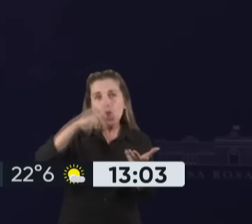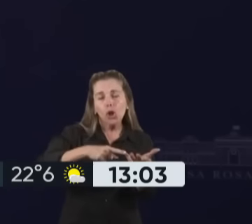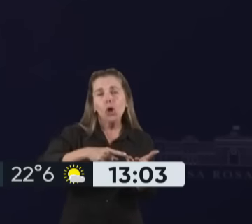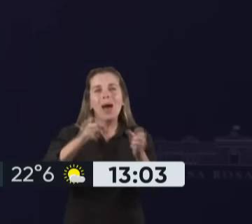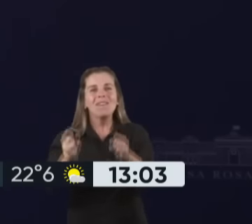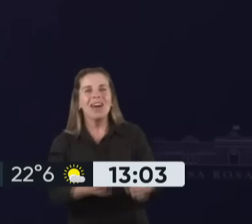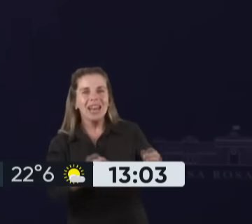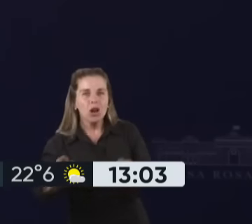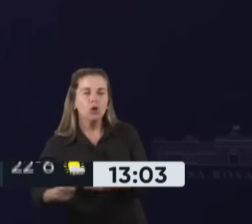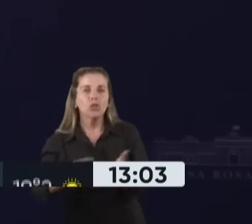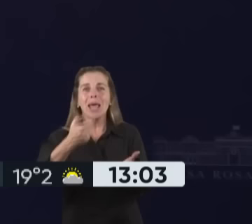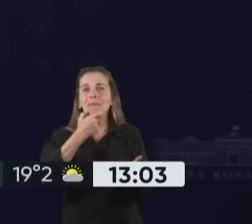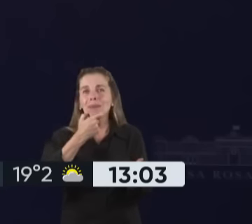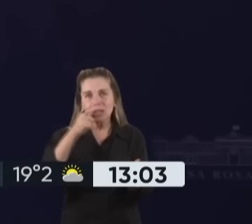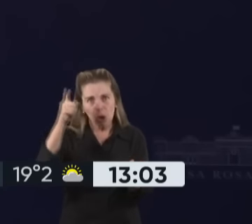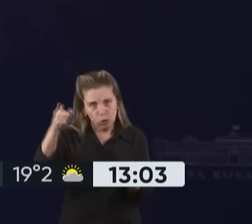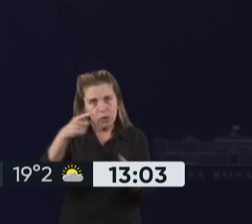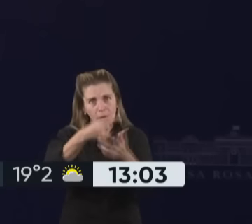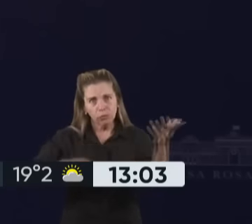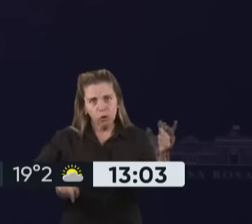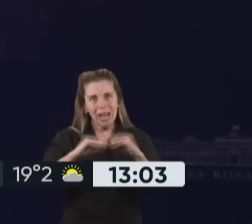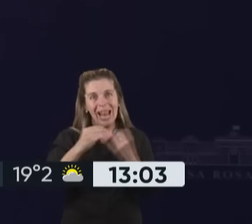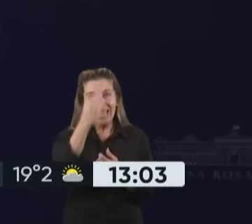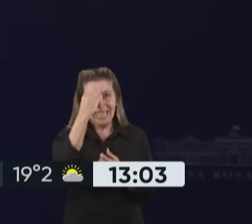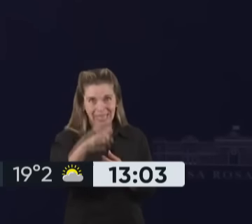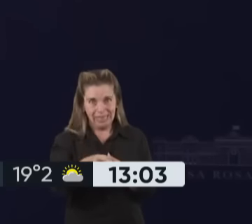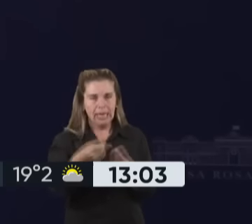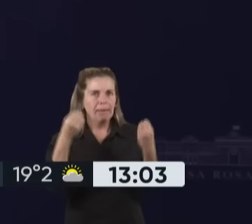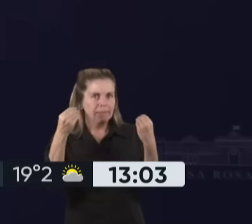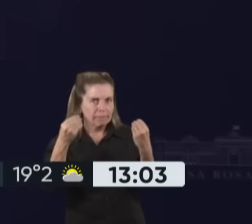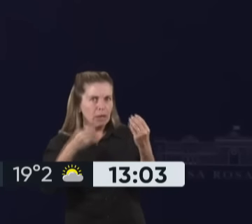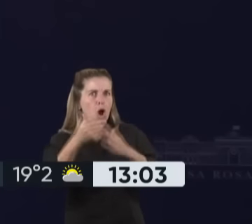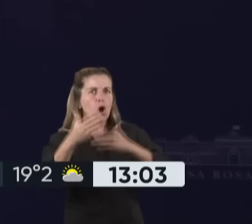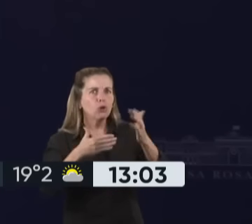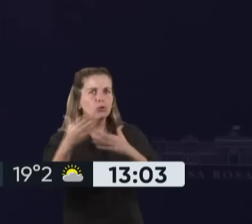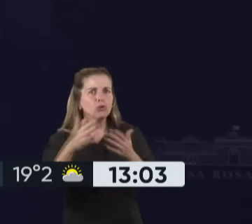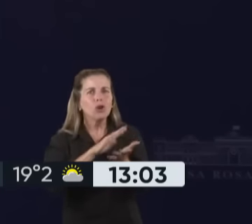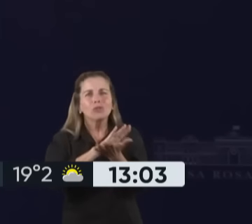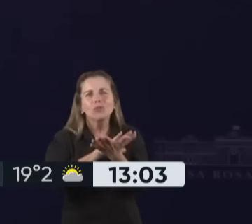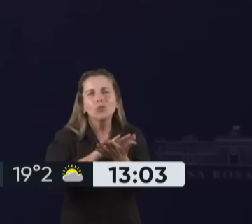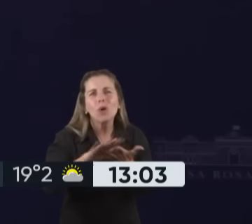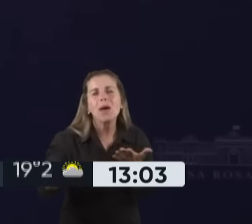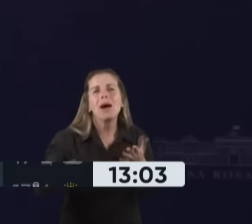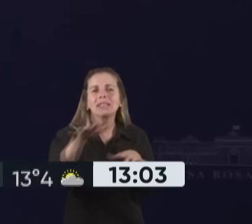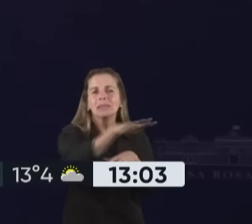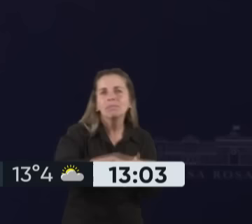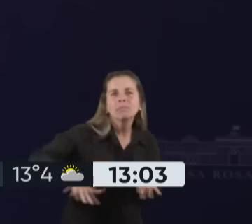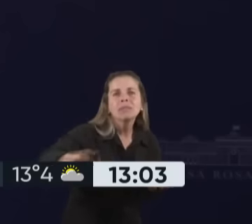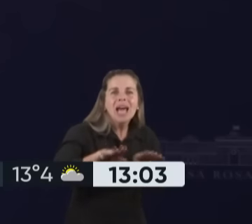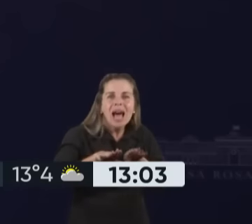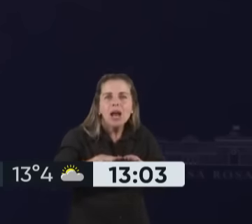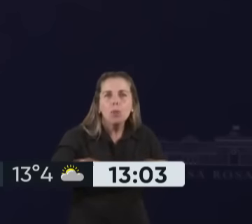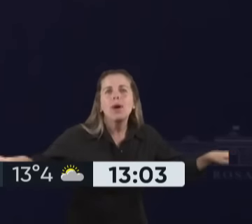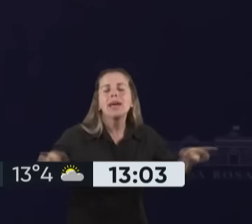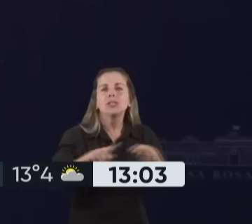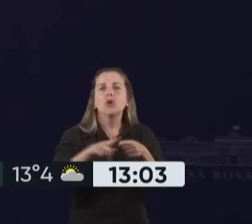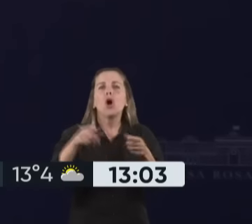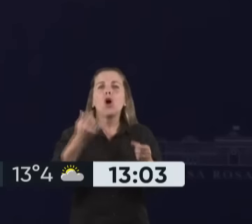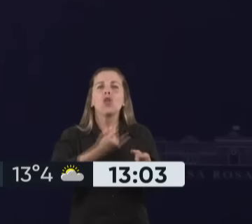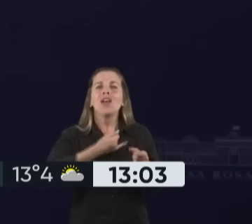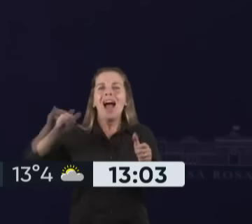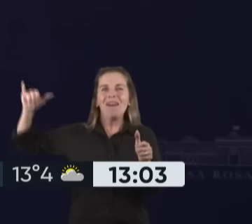Mendoza. Las obras incluyen la construcción de terminales y su remodelación y ampliación, mejoras en las pistas de